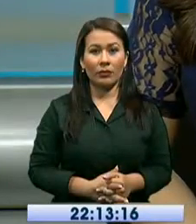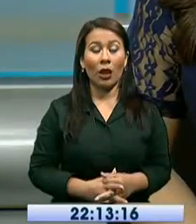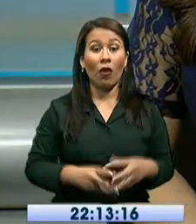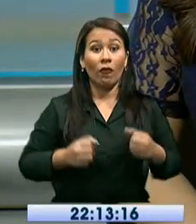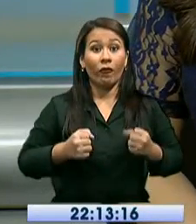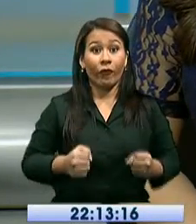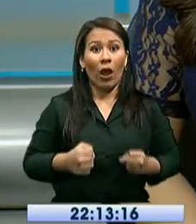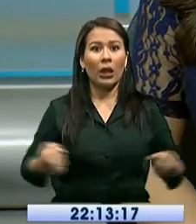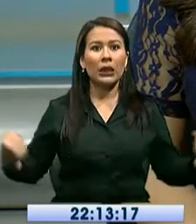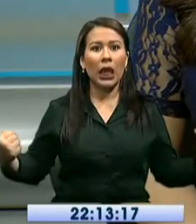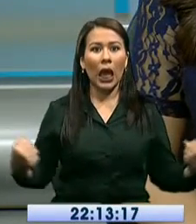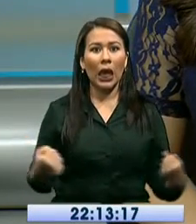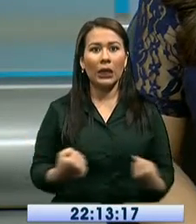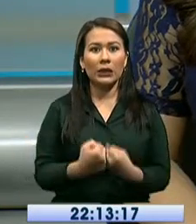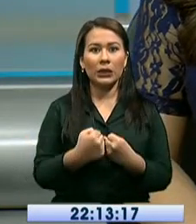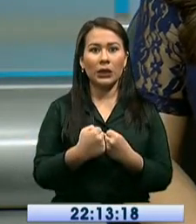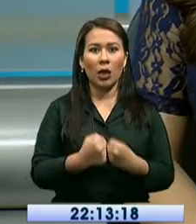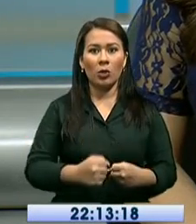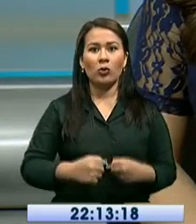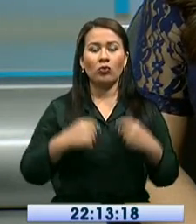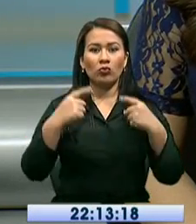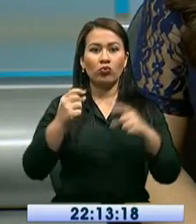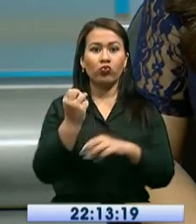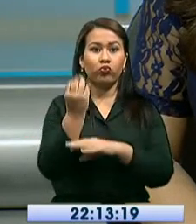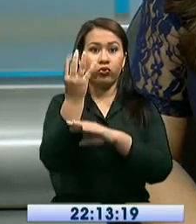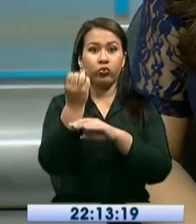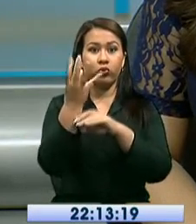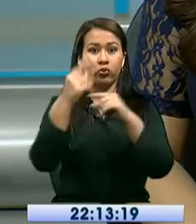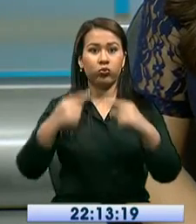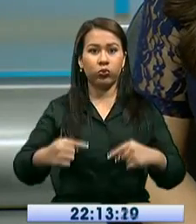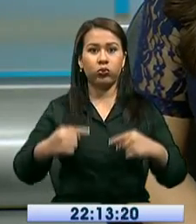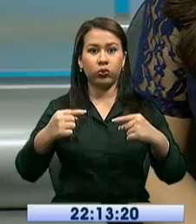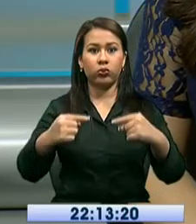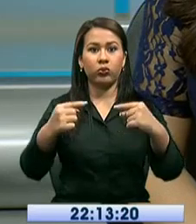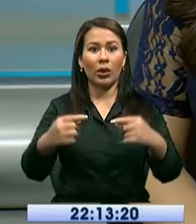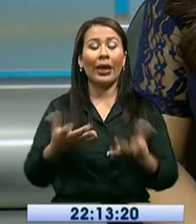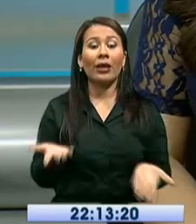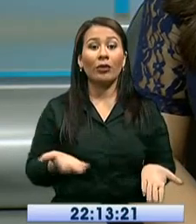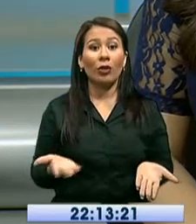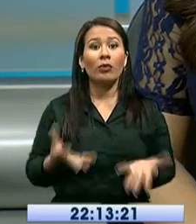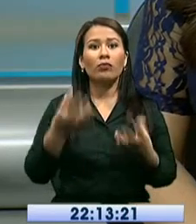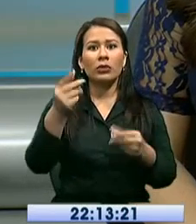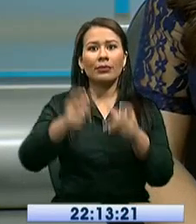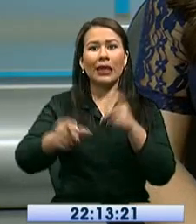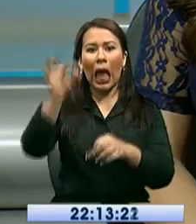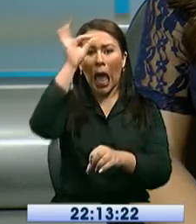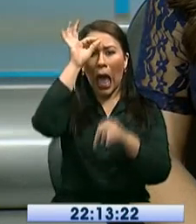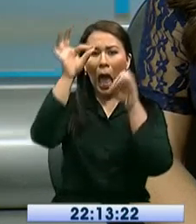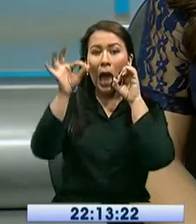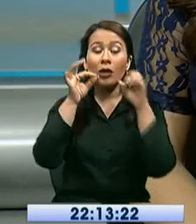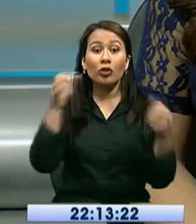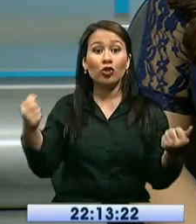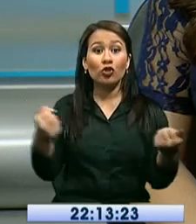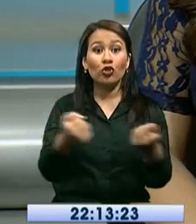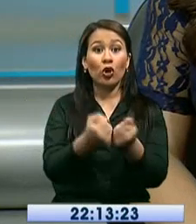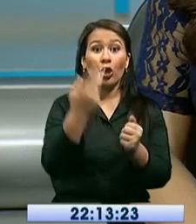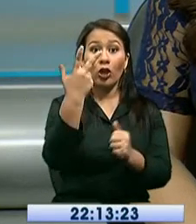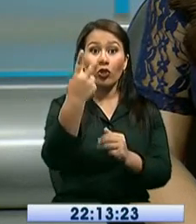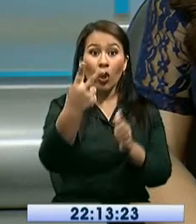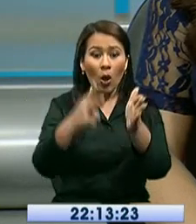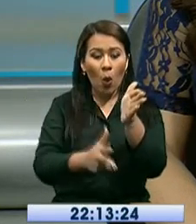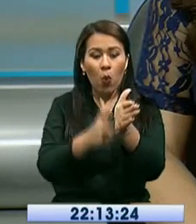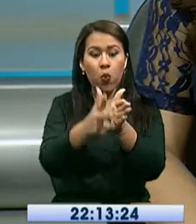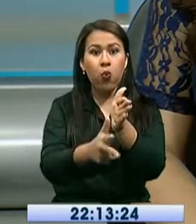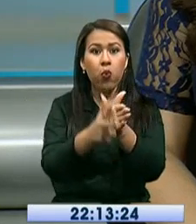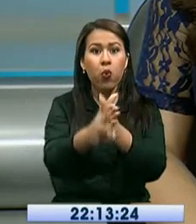Fuerte accidente ferroviario en Costa Rica. Más de 200 personas resultaron heridas tras el choque de dos trenes que ocurrió al oeste